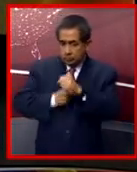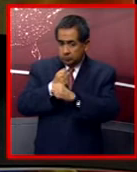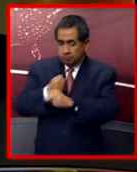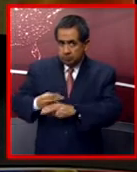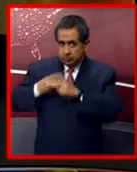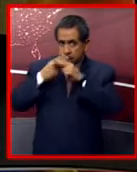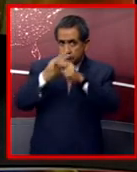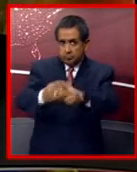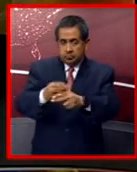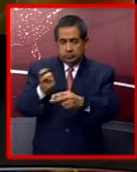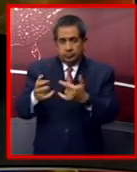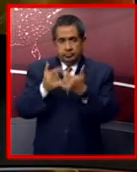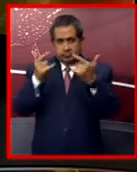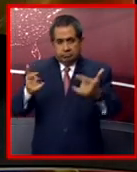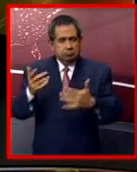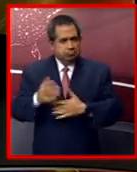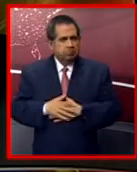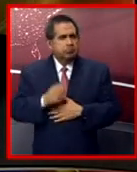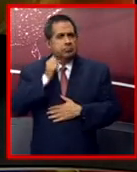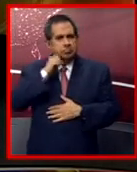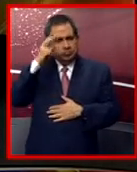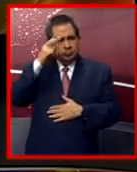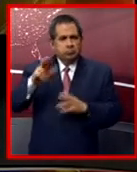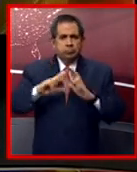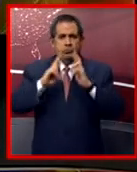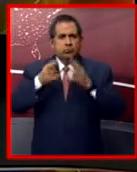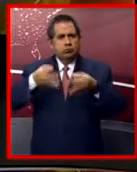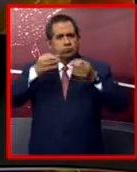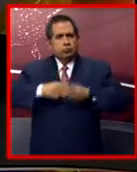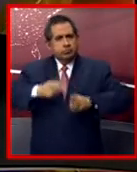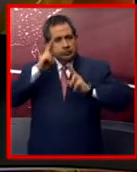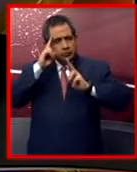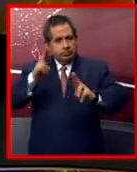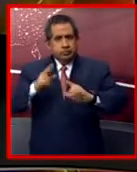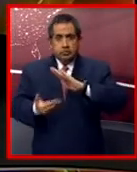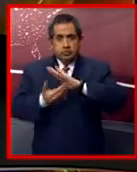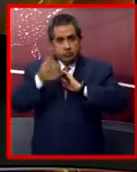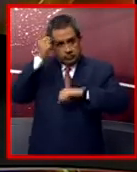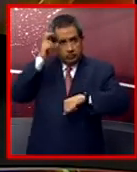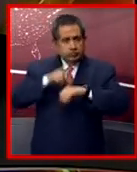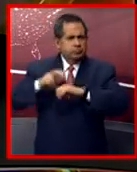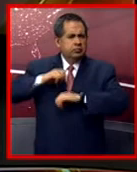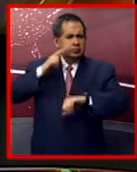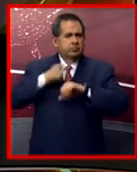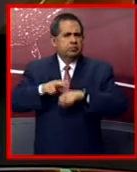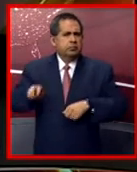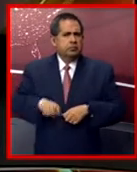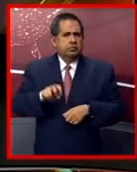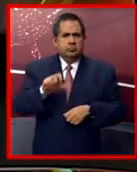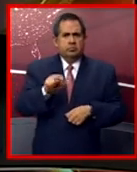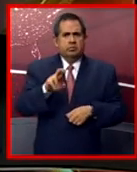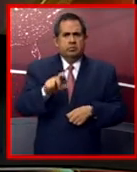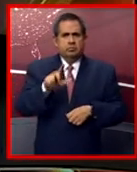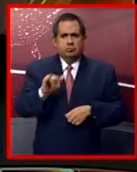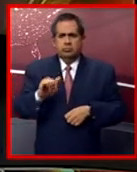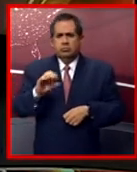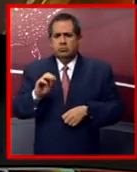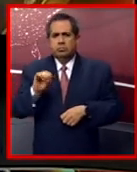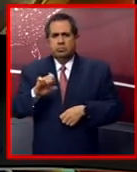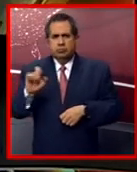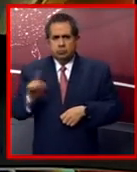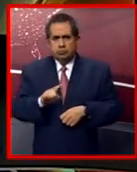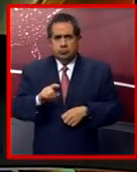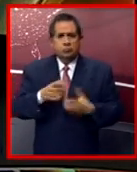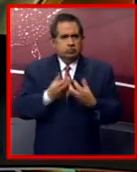hecho histórico, el Senado de la República realizó sesión solemne. La mesa directiva estuvo encabezada por Arely Gómez, titular de la Secretaría de la Función